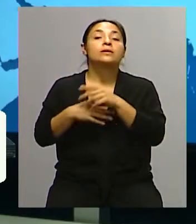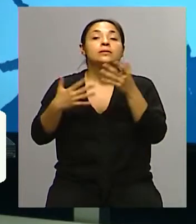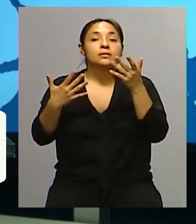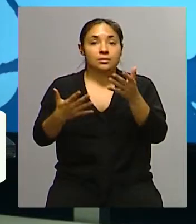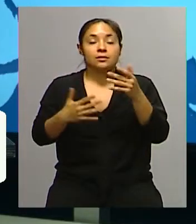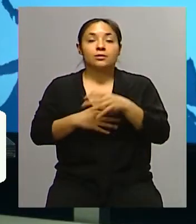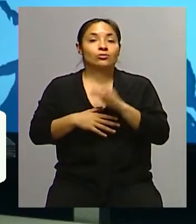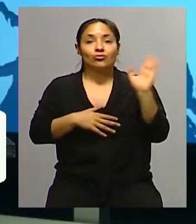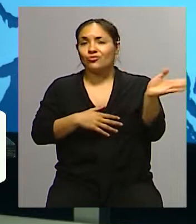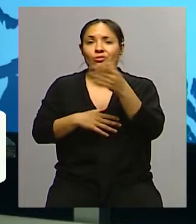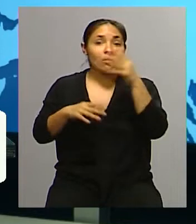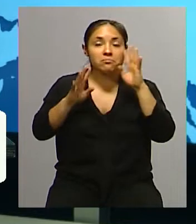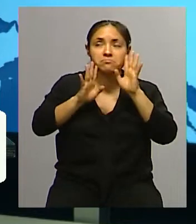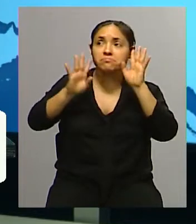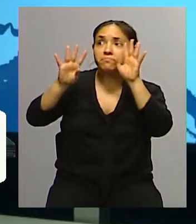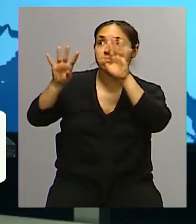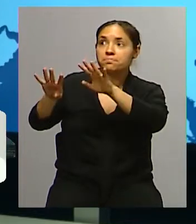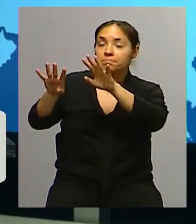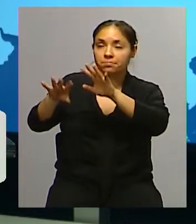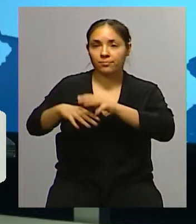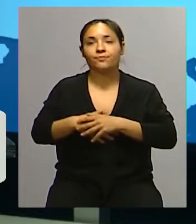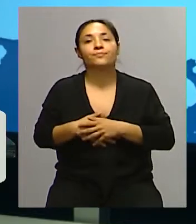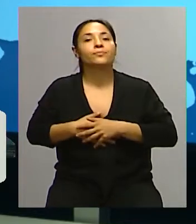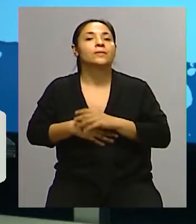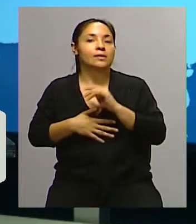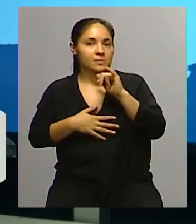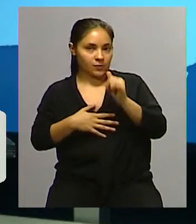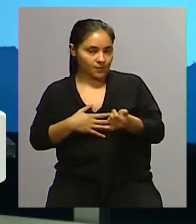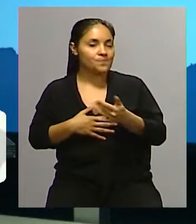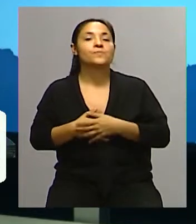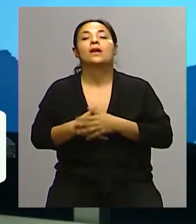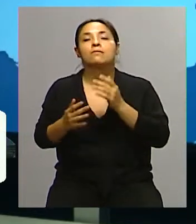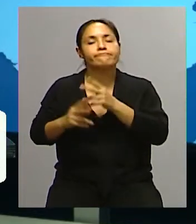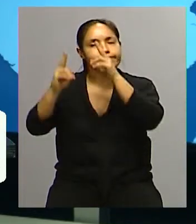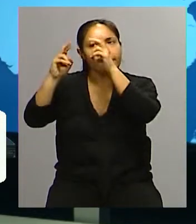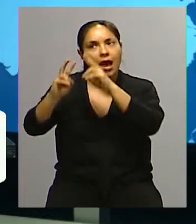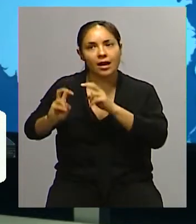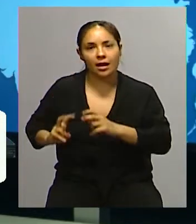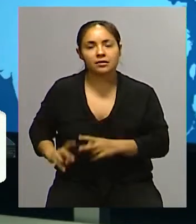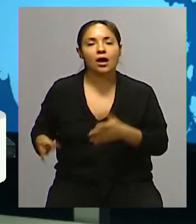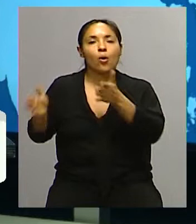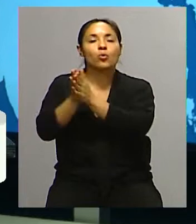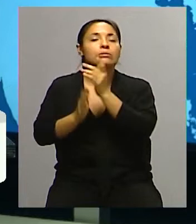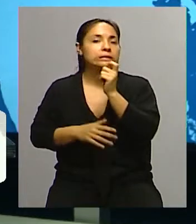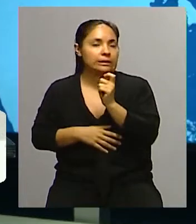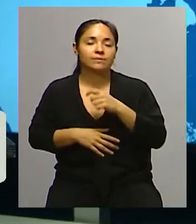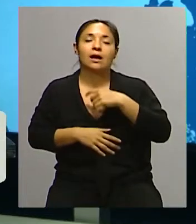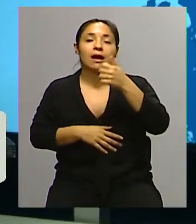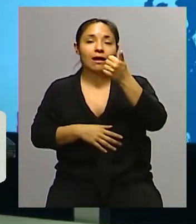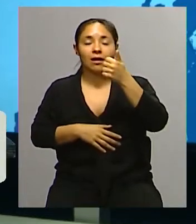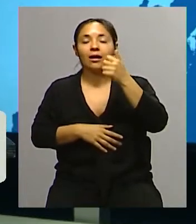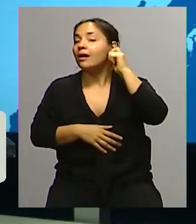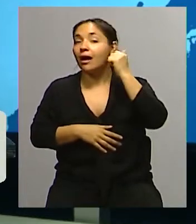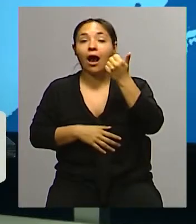los ojos están puestos allá. Exactamente. Y lo vamos a analizar, lo vamos a hacer con Gabriela Luques, que es licenciada en